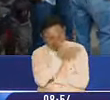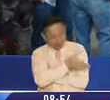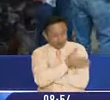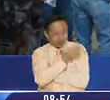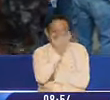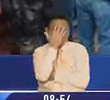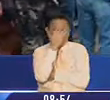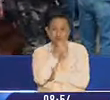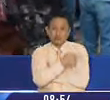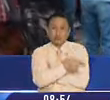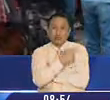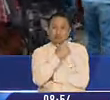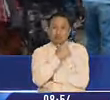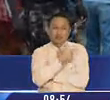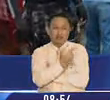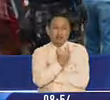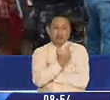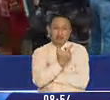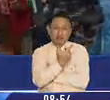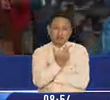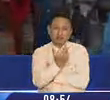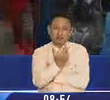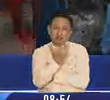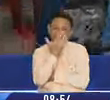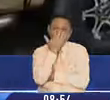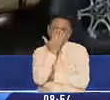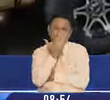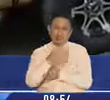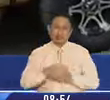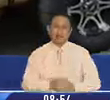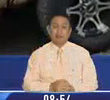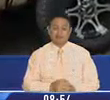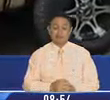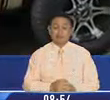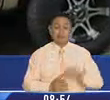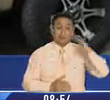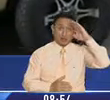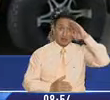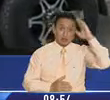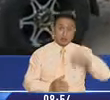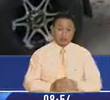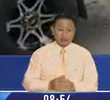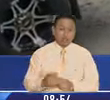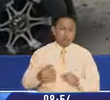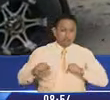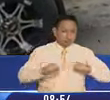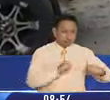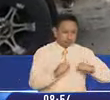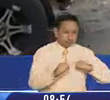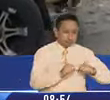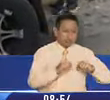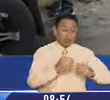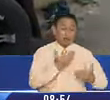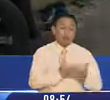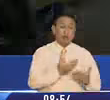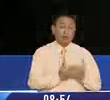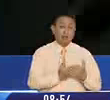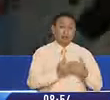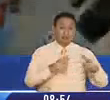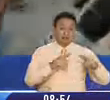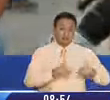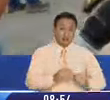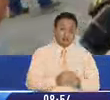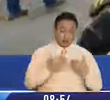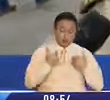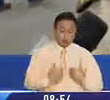quién o quiénes estaban interesados en terminar con su existencia, mientras la policía realizaba su trabajo para el levantamiento del cadáver.